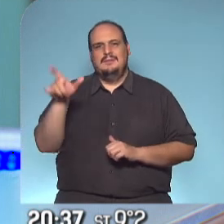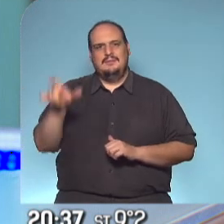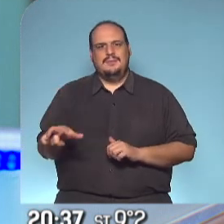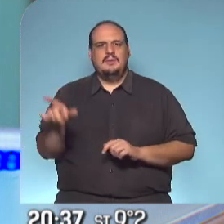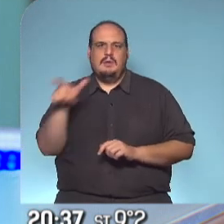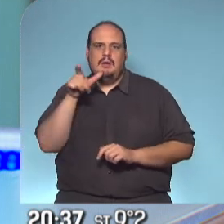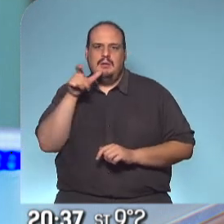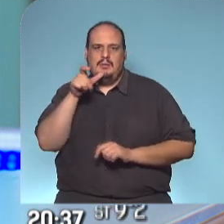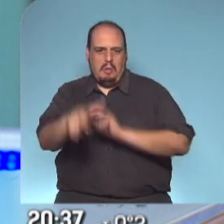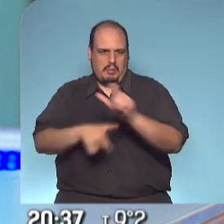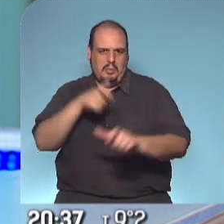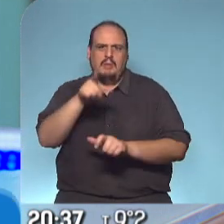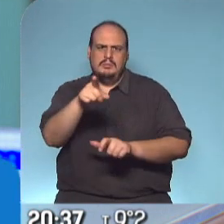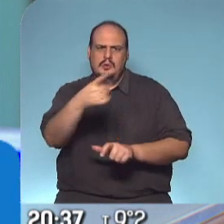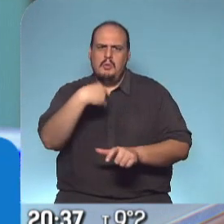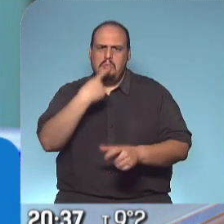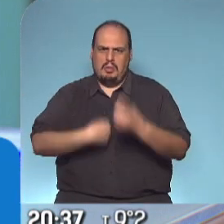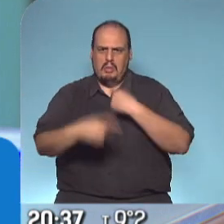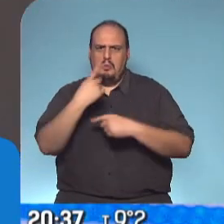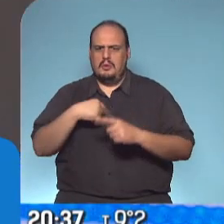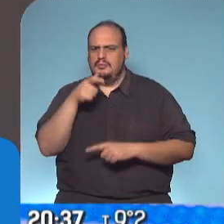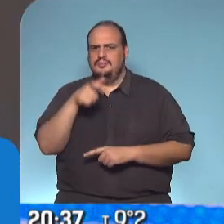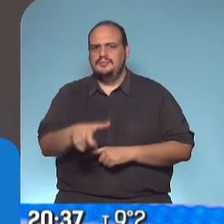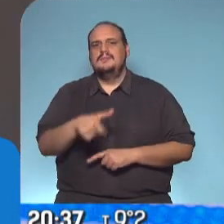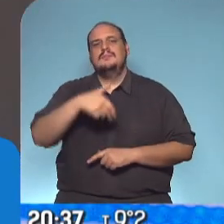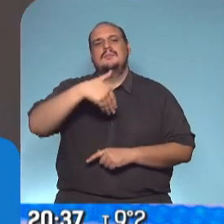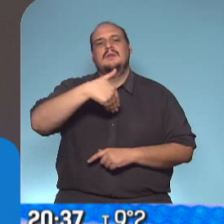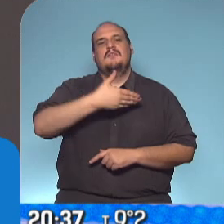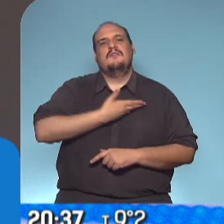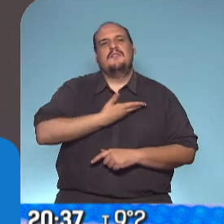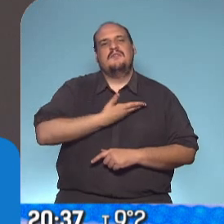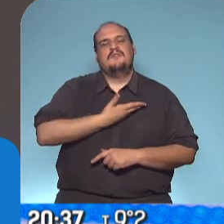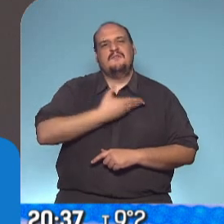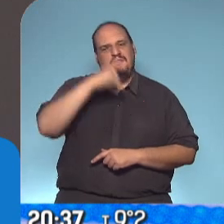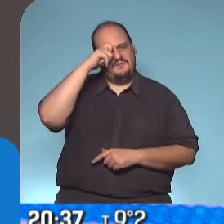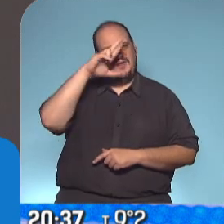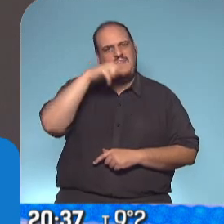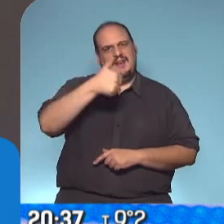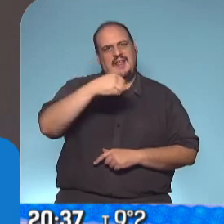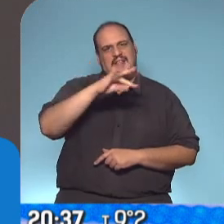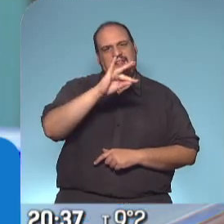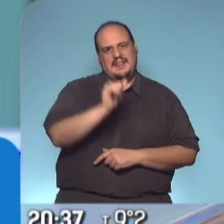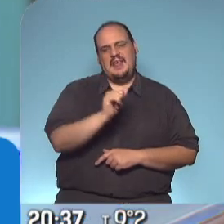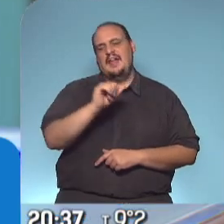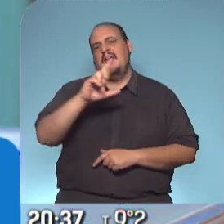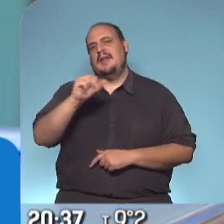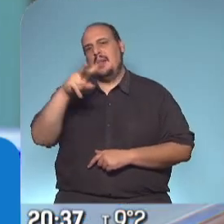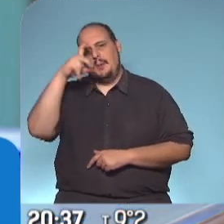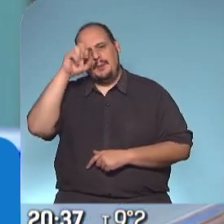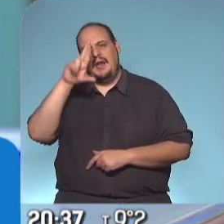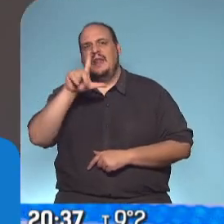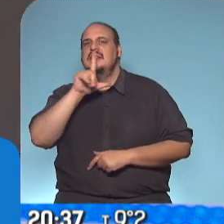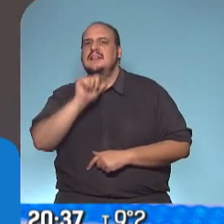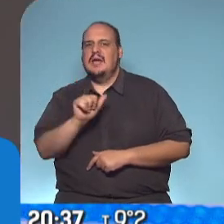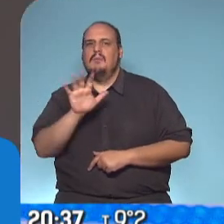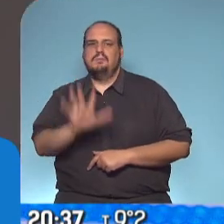pueda responder las preguntas de ustedes, del público, a María Fernanda Raberta, titular de ANSES. Fernanda, buenas noches. Buenas noches. Gracias por estar nuevamente. No, gracias